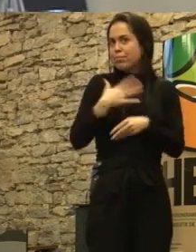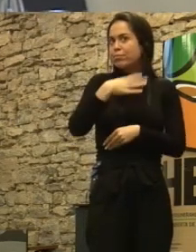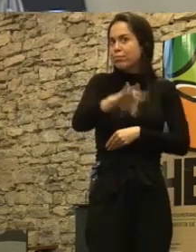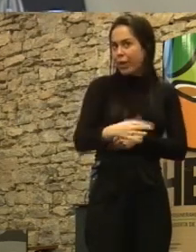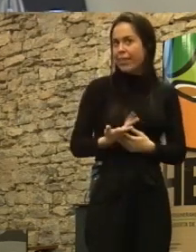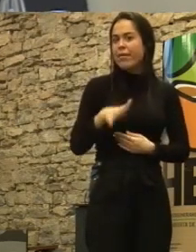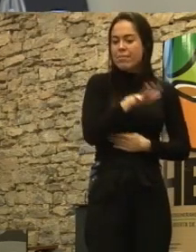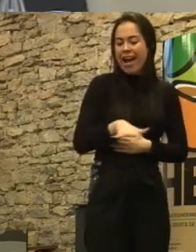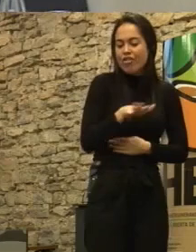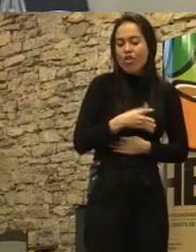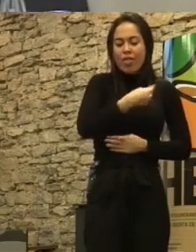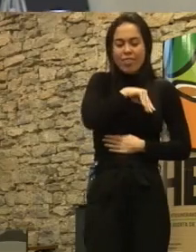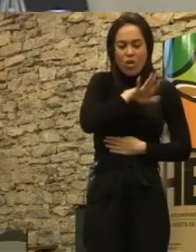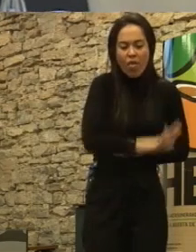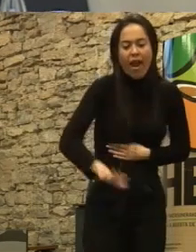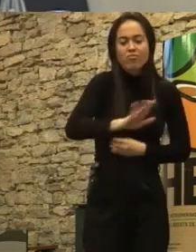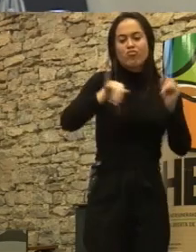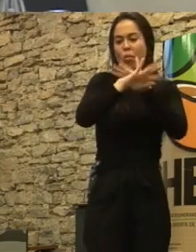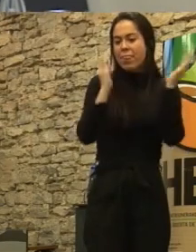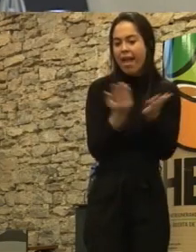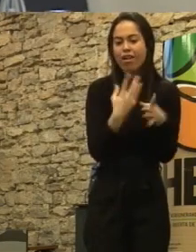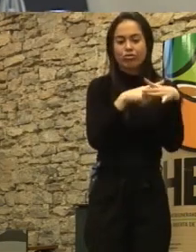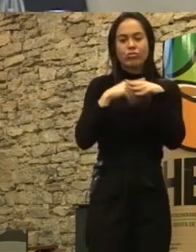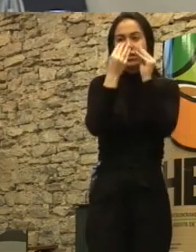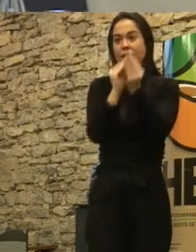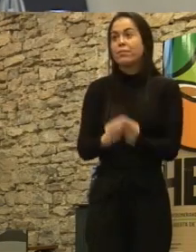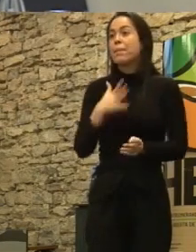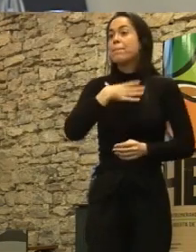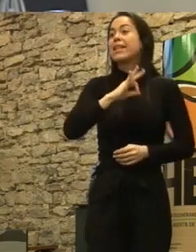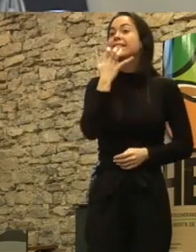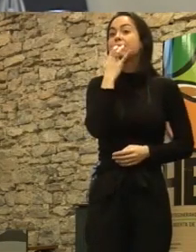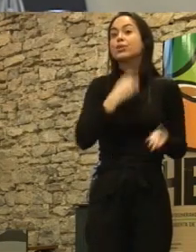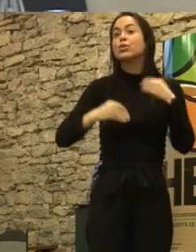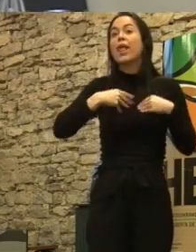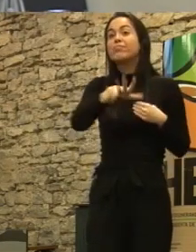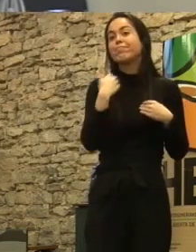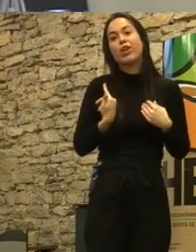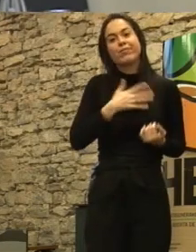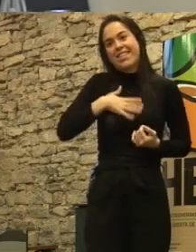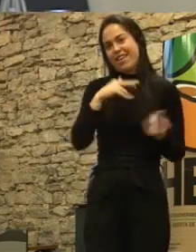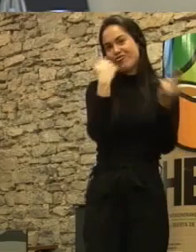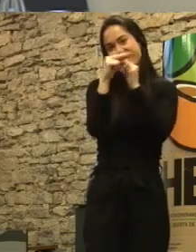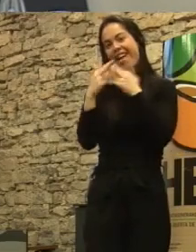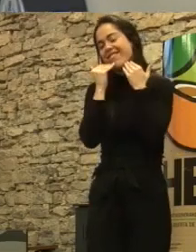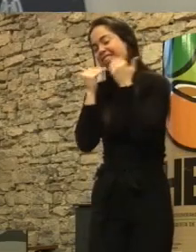mundial. Y estaré encantada de contestar a cualquier pregunta si la hay. Muchas gracias.